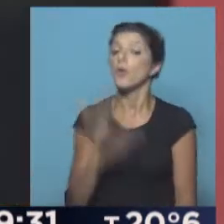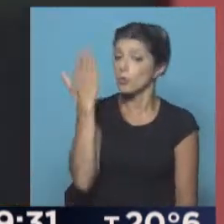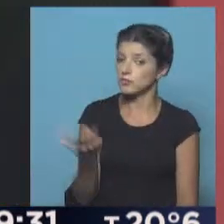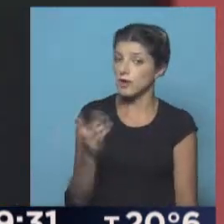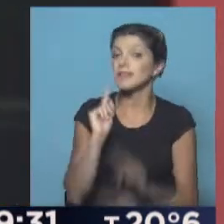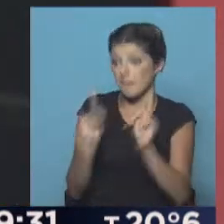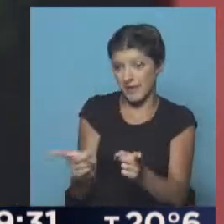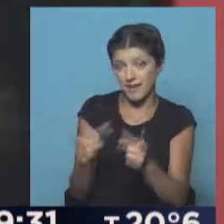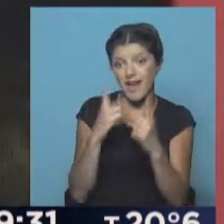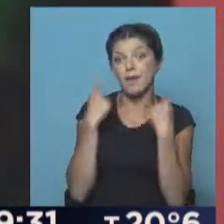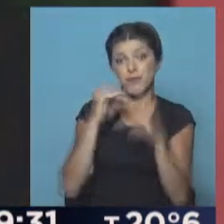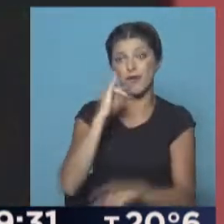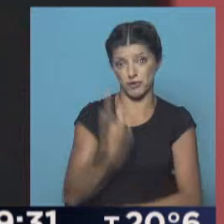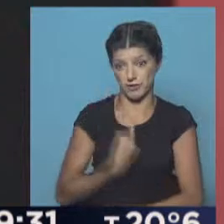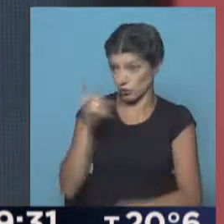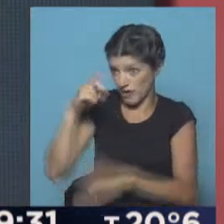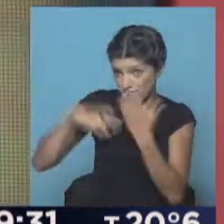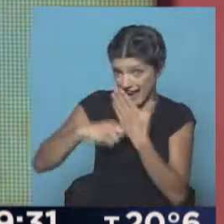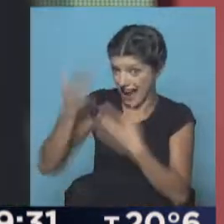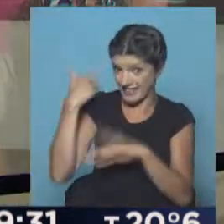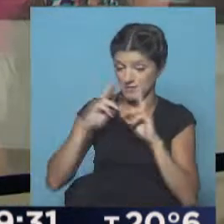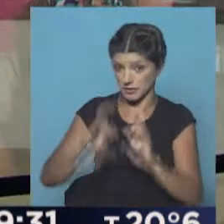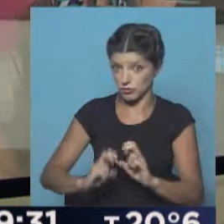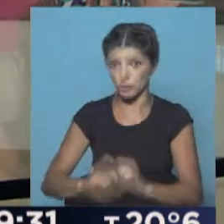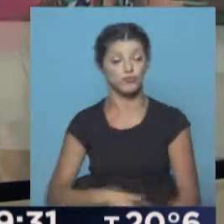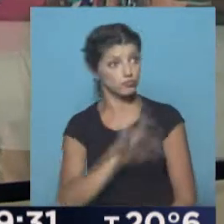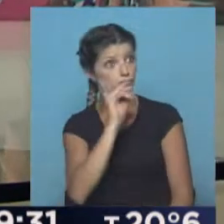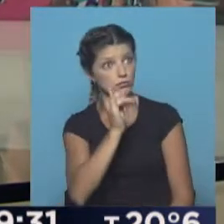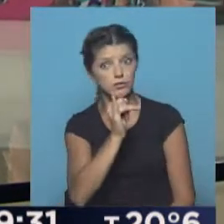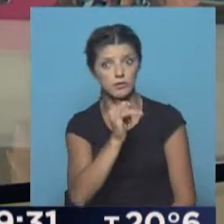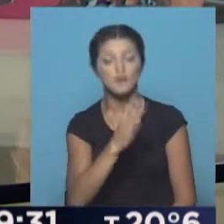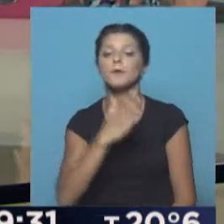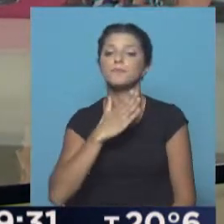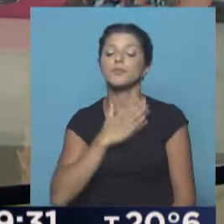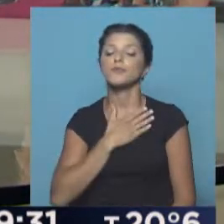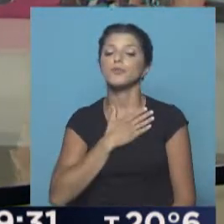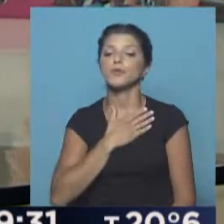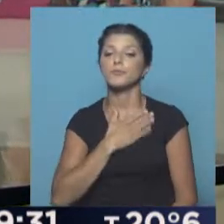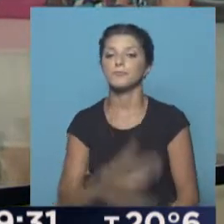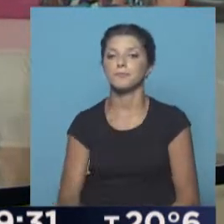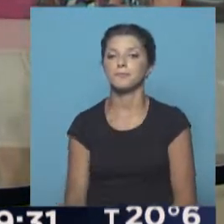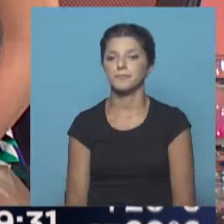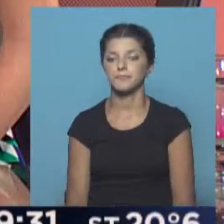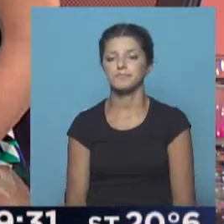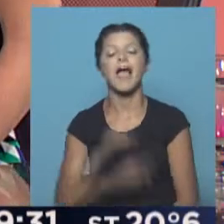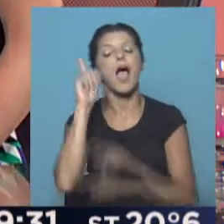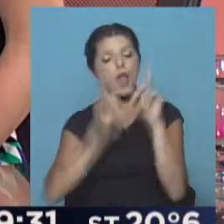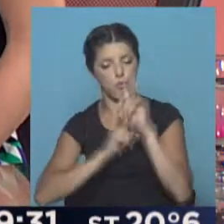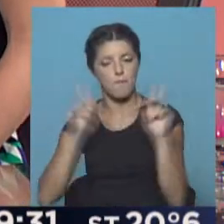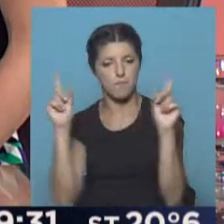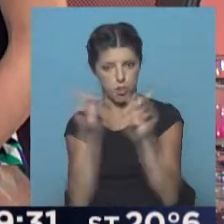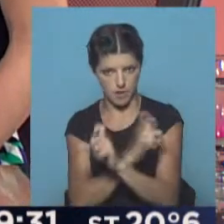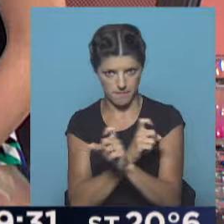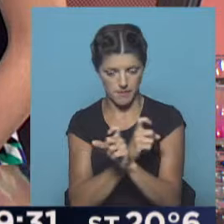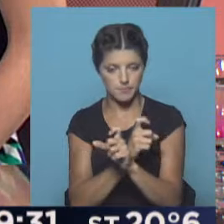hace también, no? Porque usted fue el fiscal de esa Claro. causa. Nosotros, si trabajamos, evidentemente, hicimos las cosas bastante... Primero, tuvimos algunos problemas, básicamente